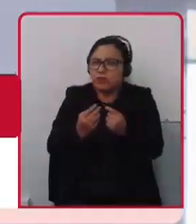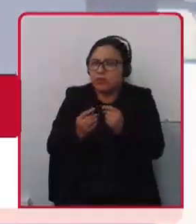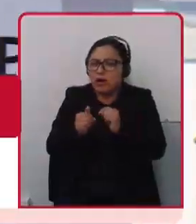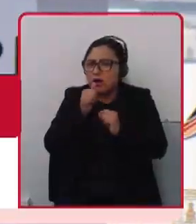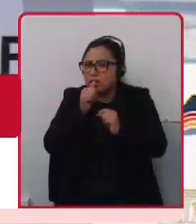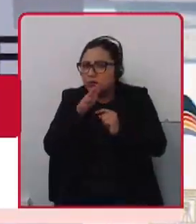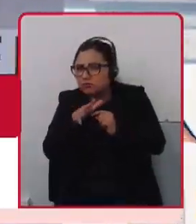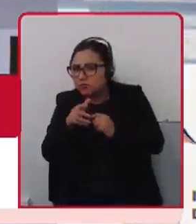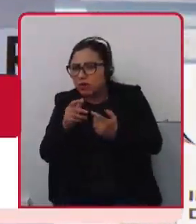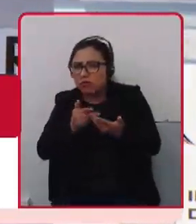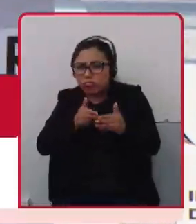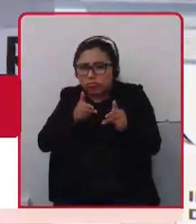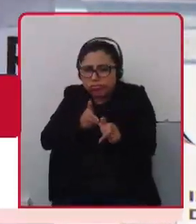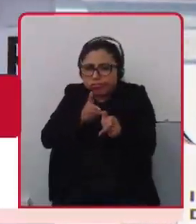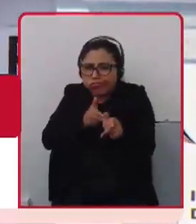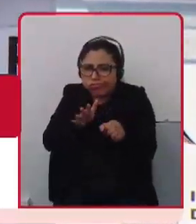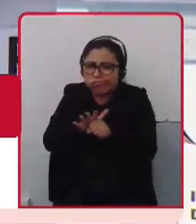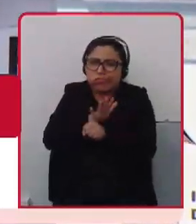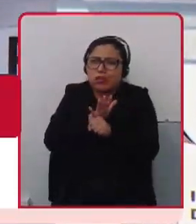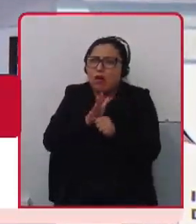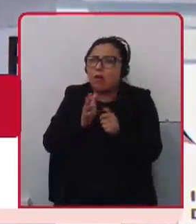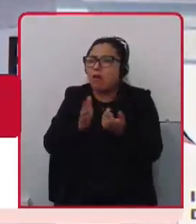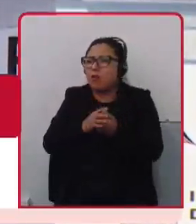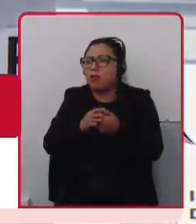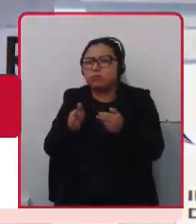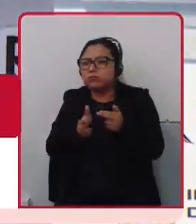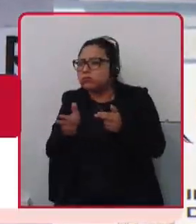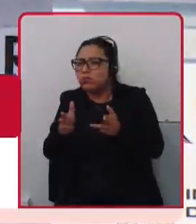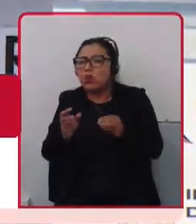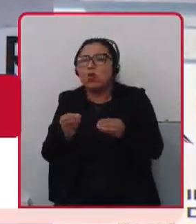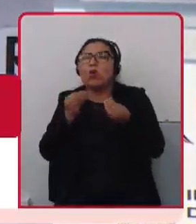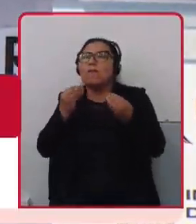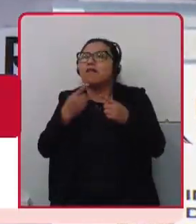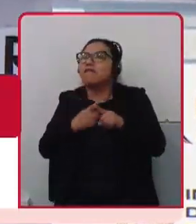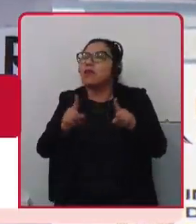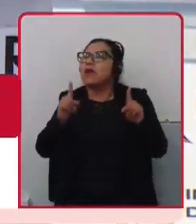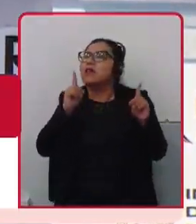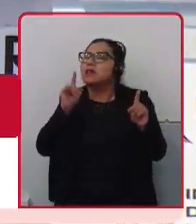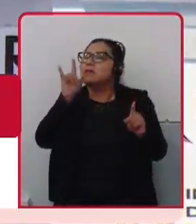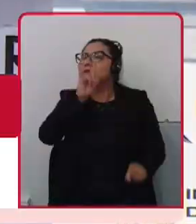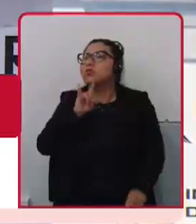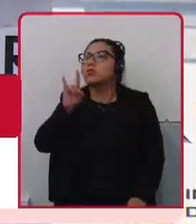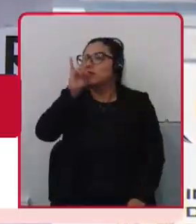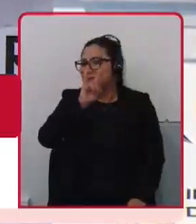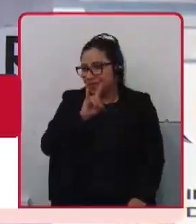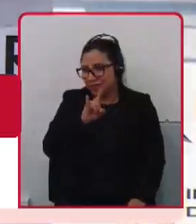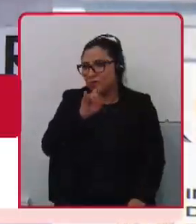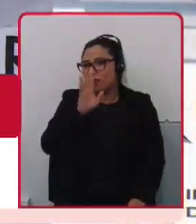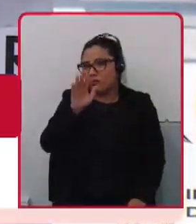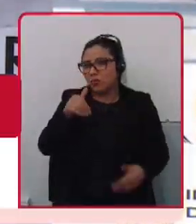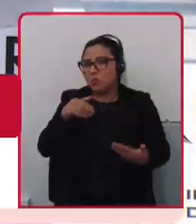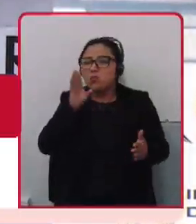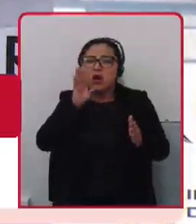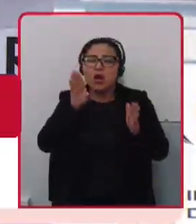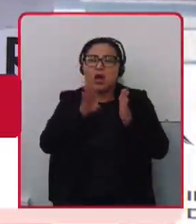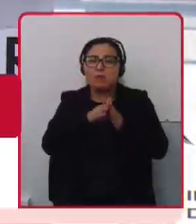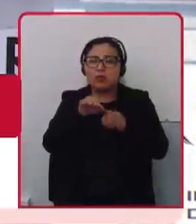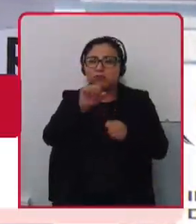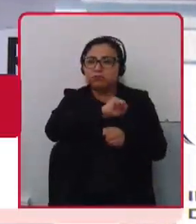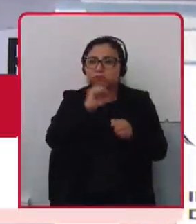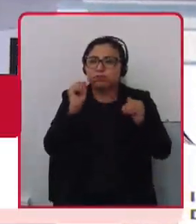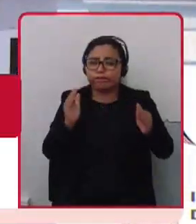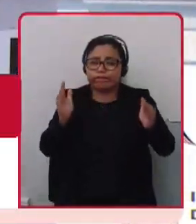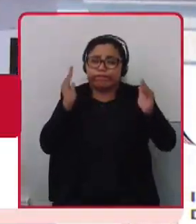la congestión. Respecto a eso, ¿cuál es la diferencia en términos de la utilización que se logra obtener en un caso de camiones